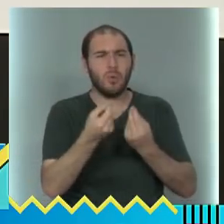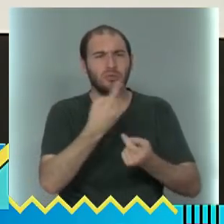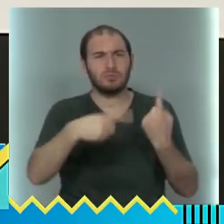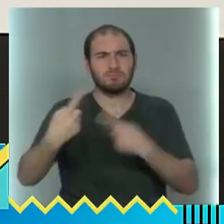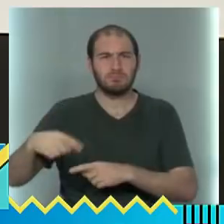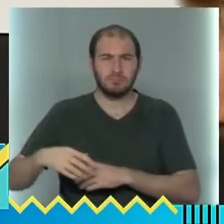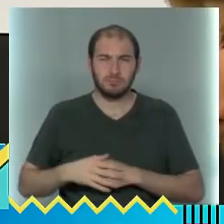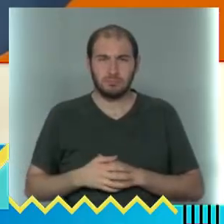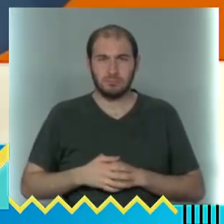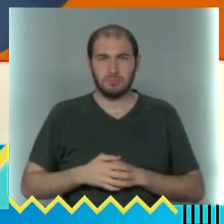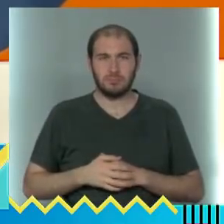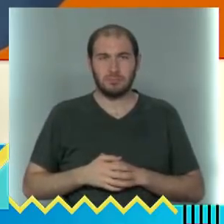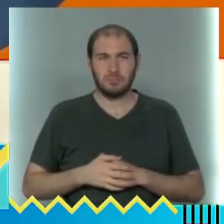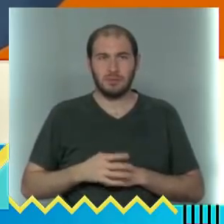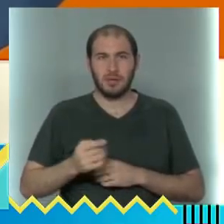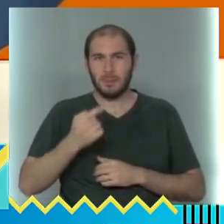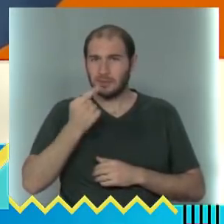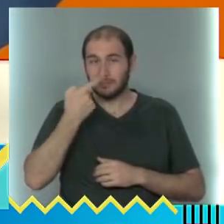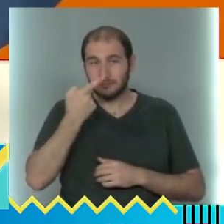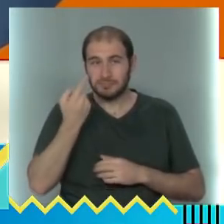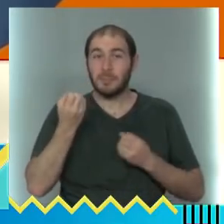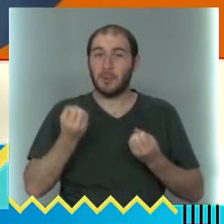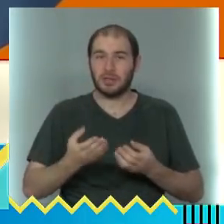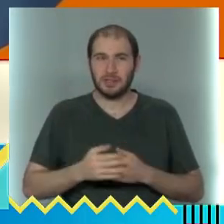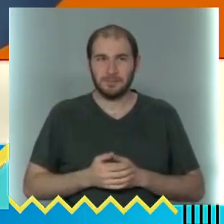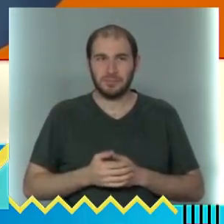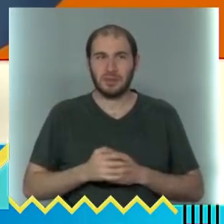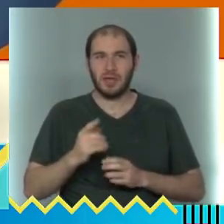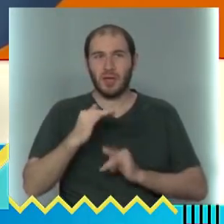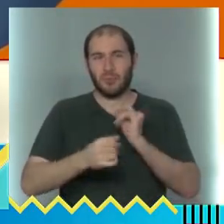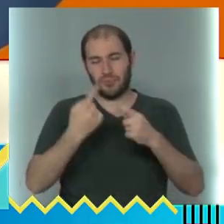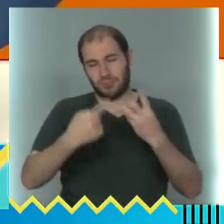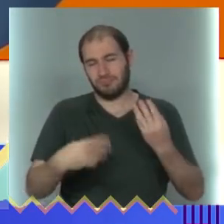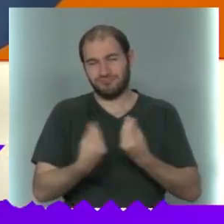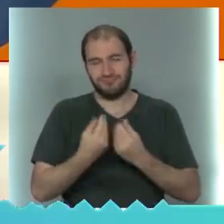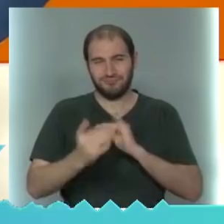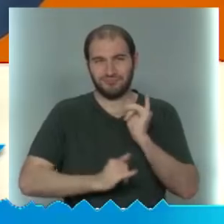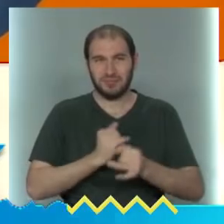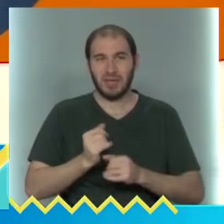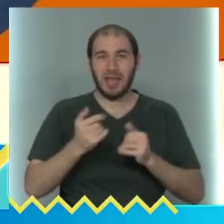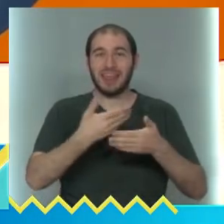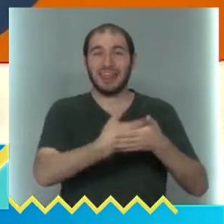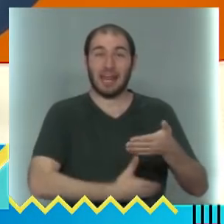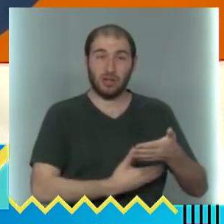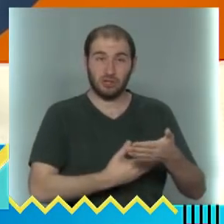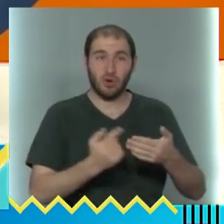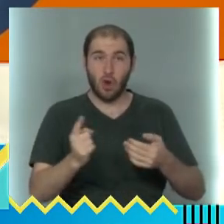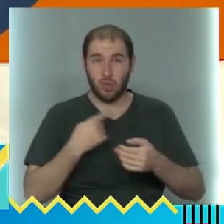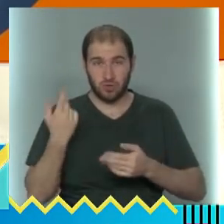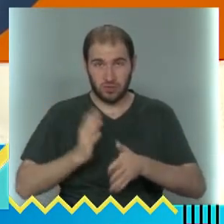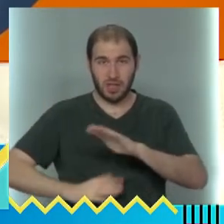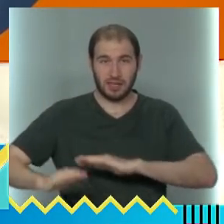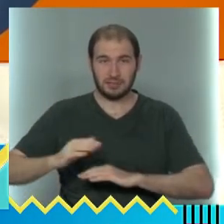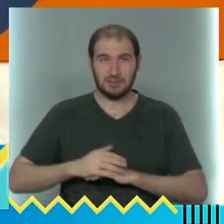especialistas antes? Es interesante la pregunta porque ahí podemos hablar de muchas cosas. Una cosa es el diagnóstico que podemos hacer